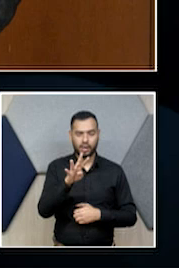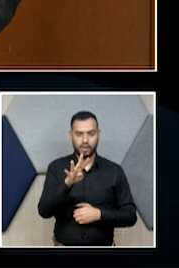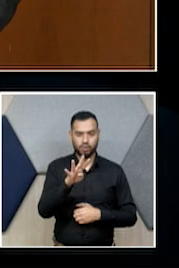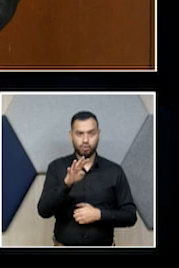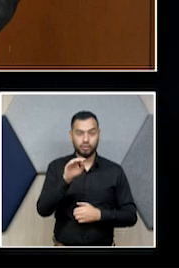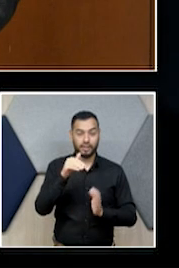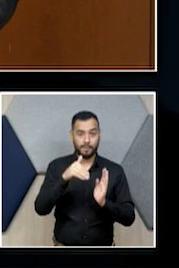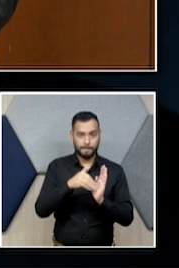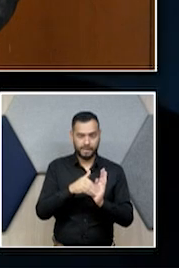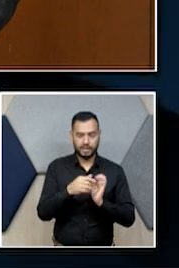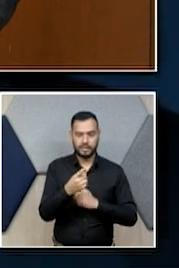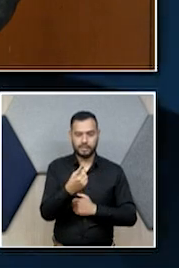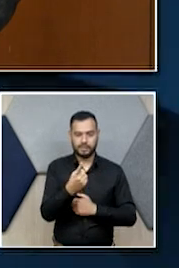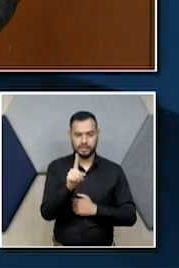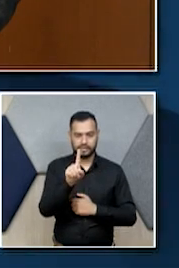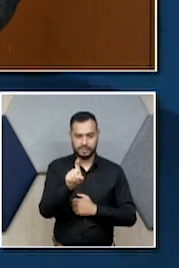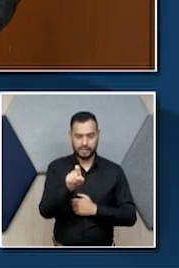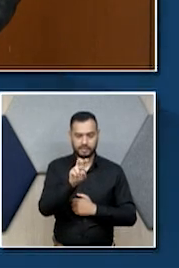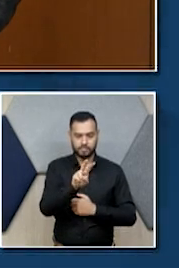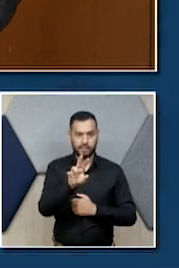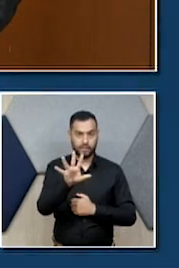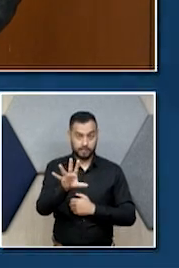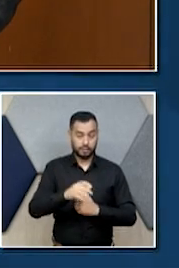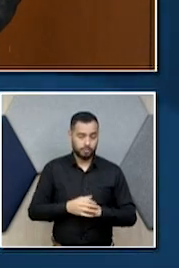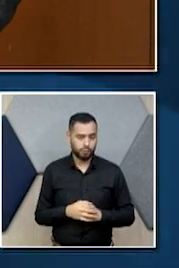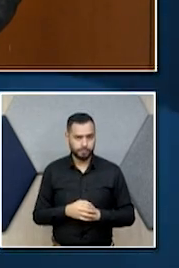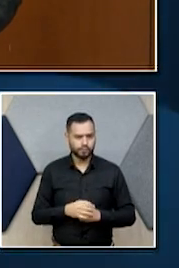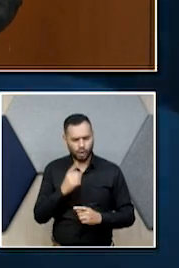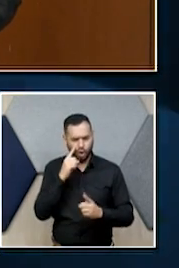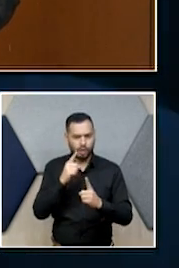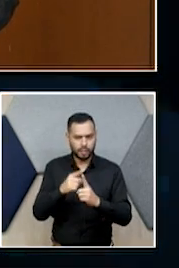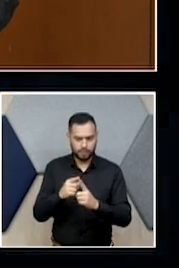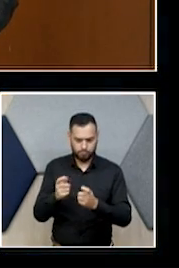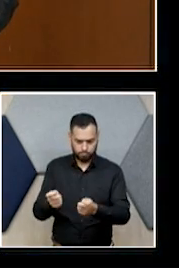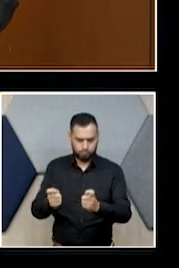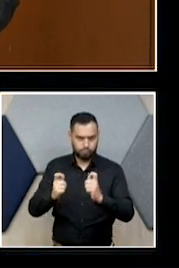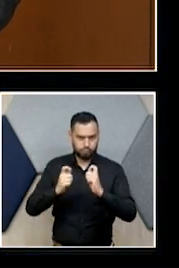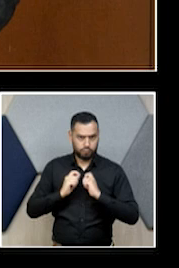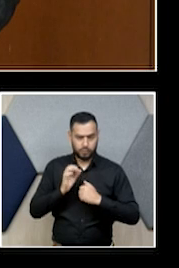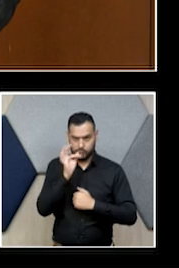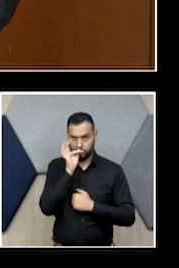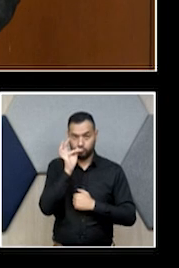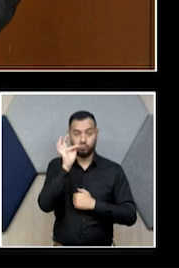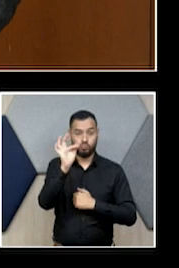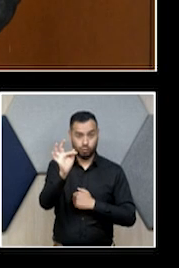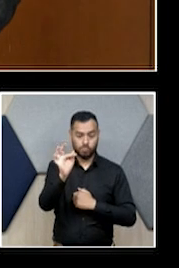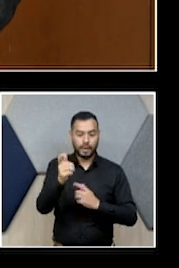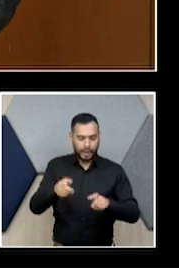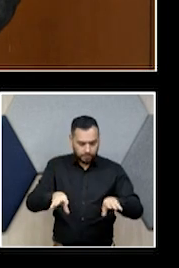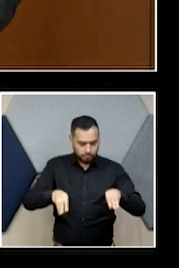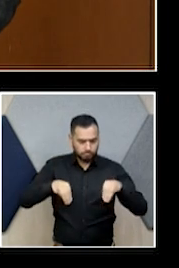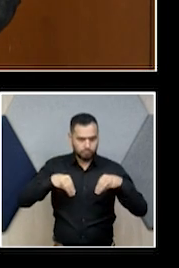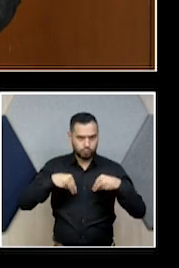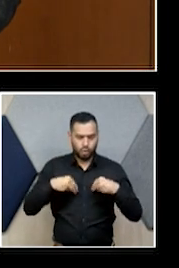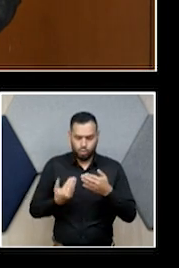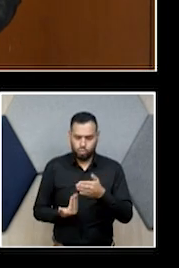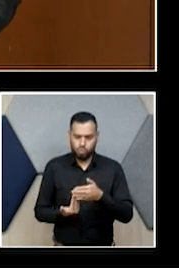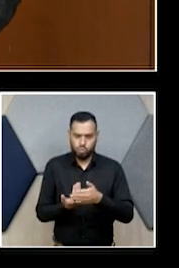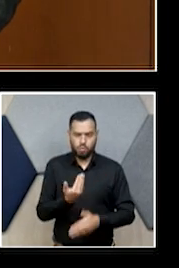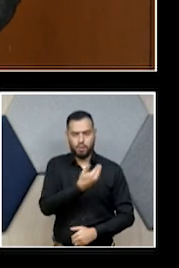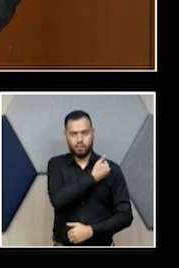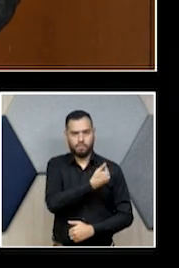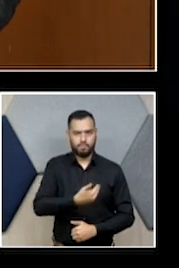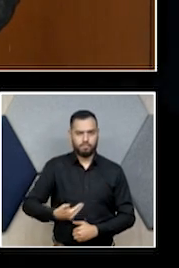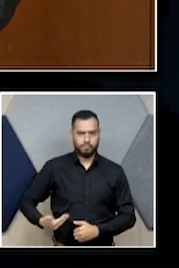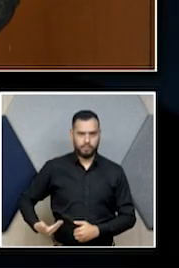80.414.625, con el objeto de tomar juramento y asumir a partir de la fecha como nuevo presidente de